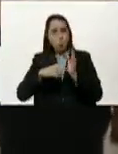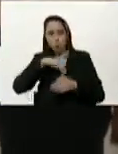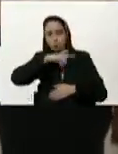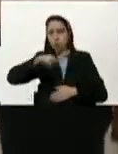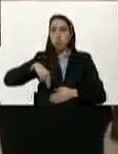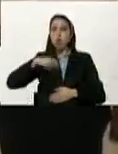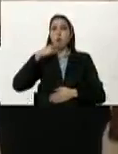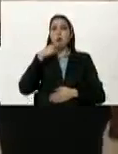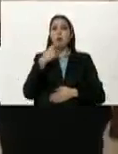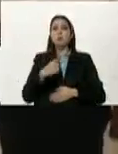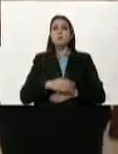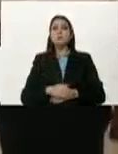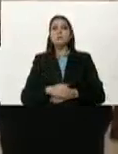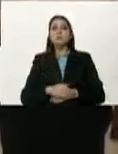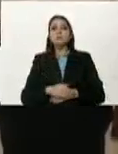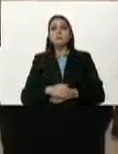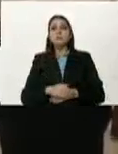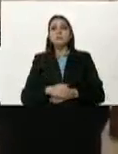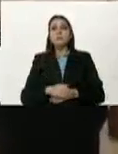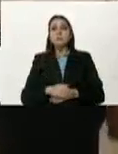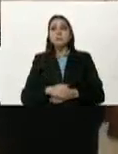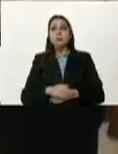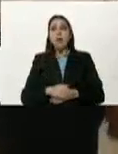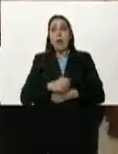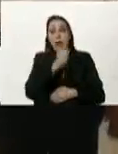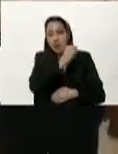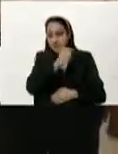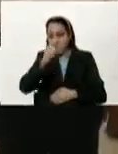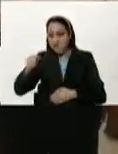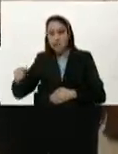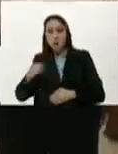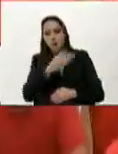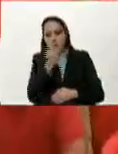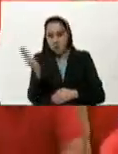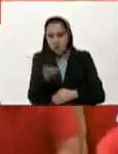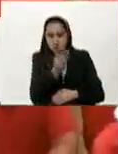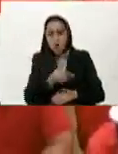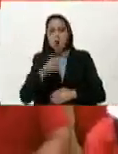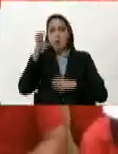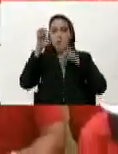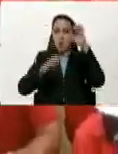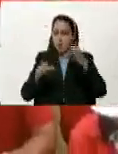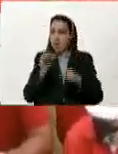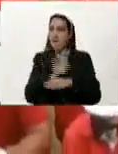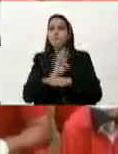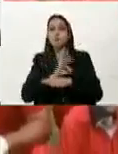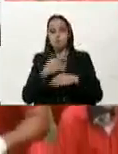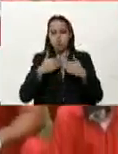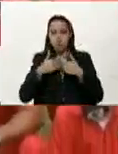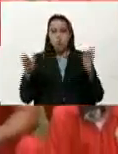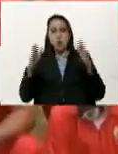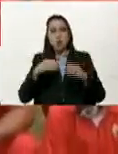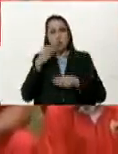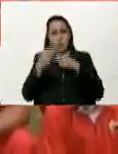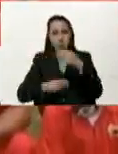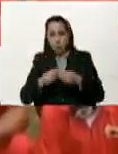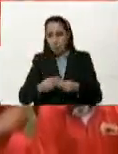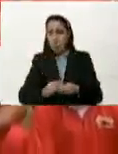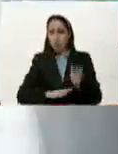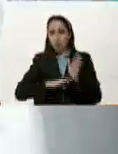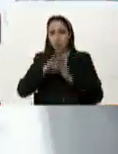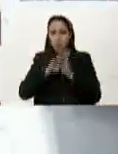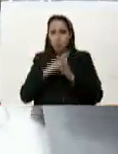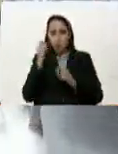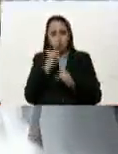decir hoy comandante chávez el matadero que este sueño ya está funcionando a plenitud y aquí comenzará a generarse una gran cantidad de